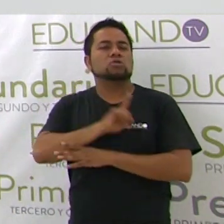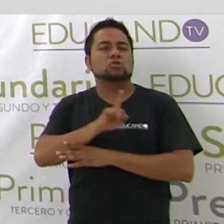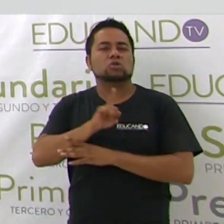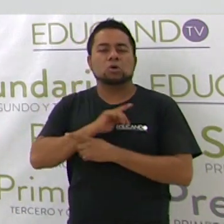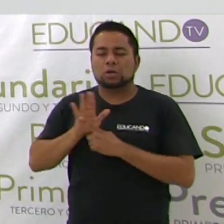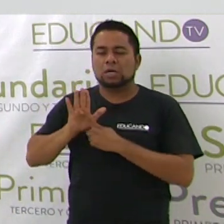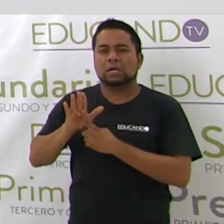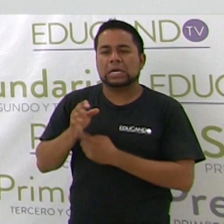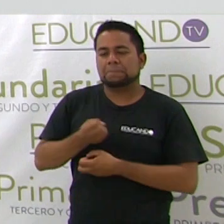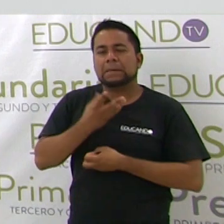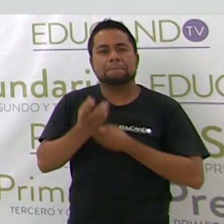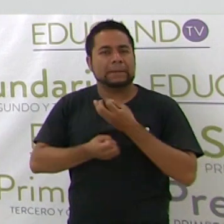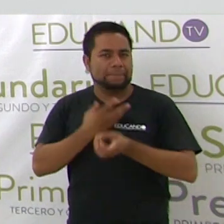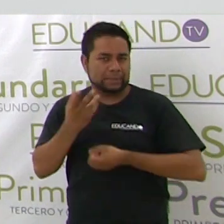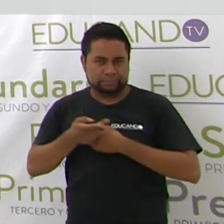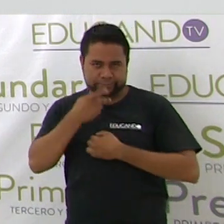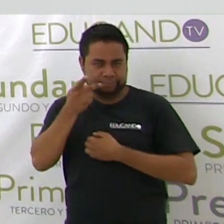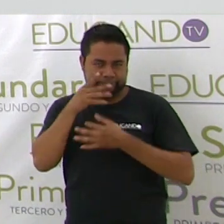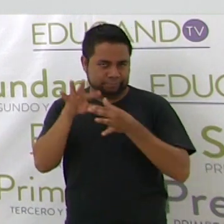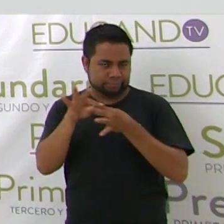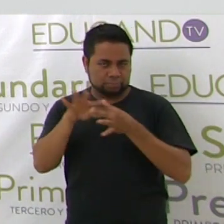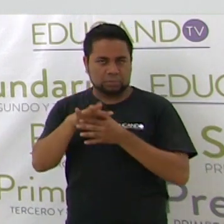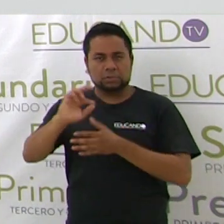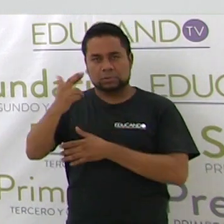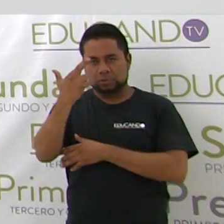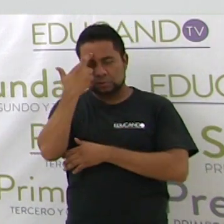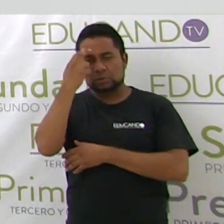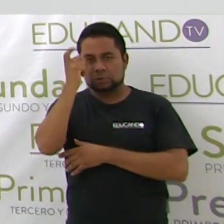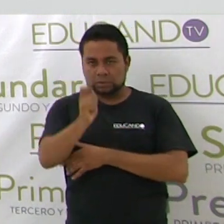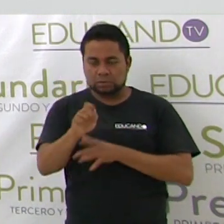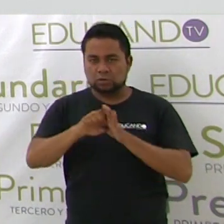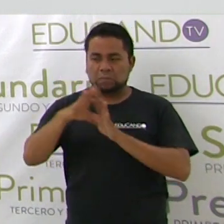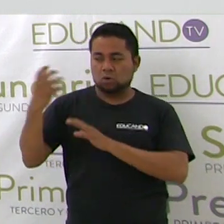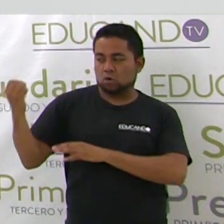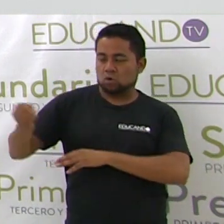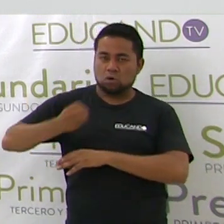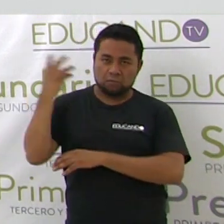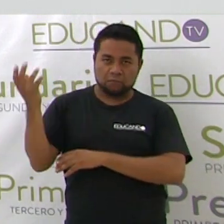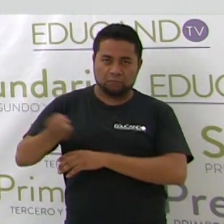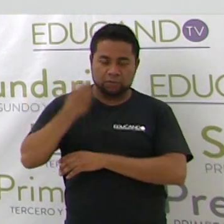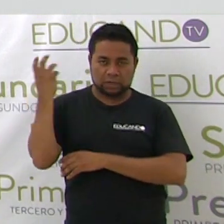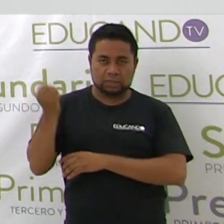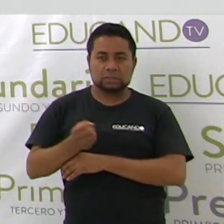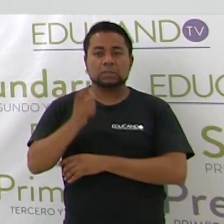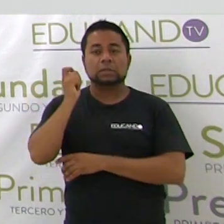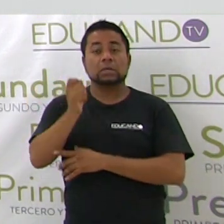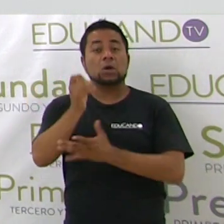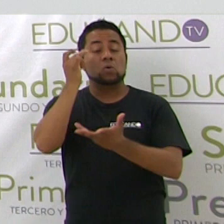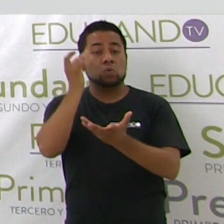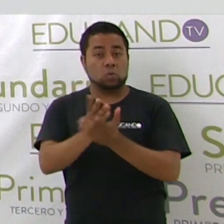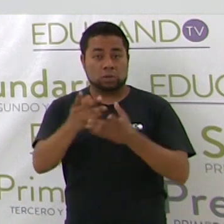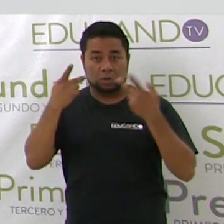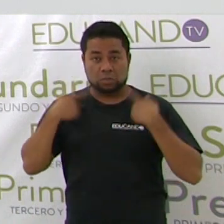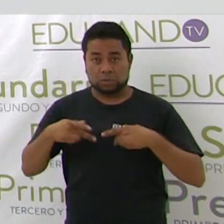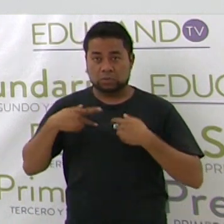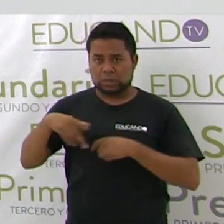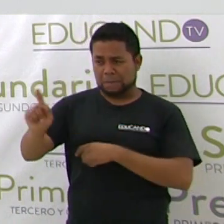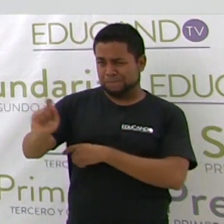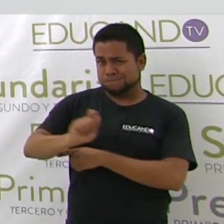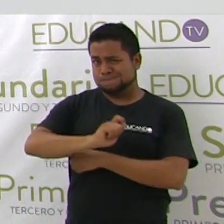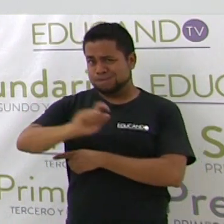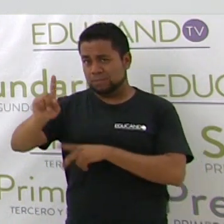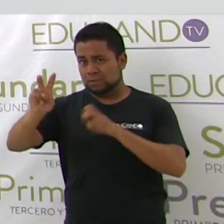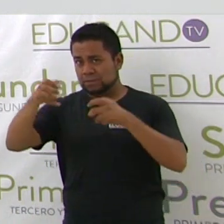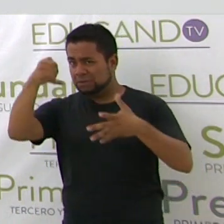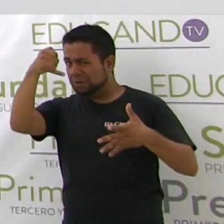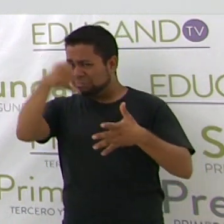una exposición. Recuerden entonces que una conferencia solamente la puede dar un experto en